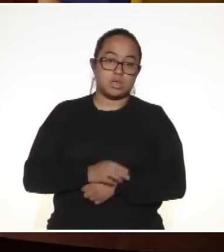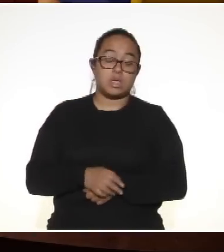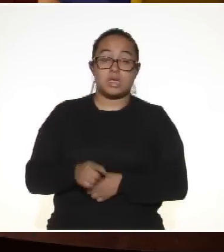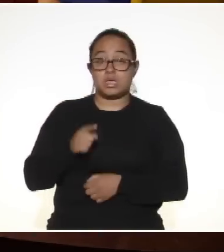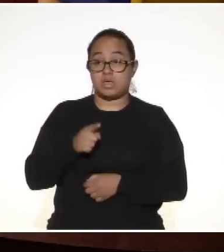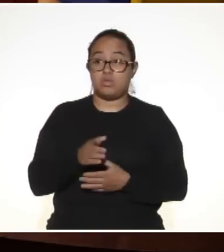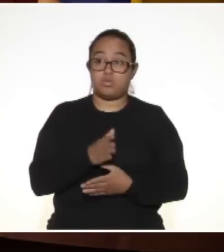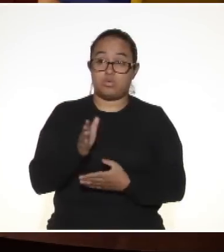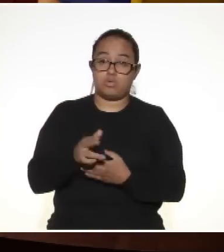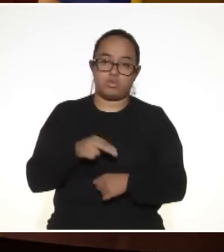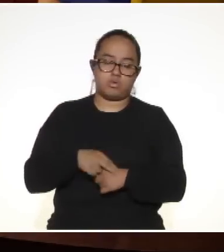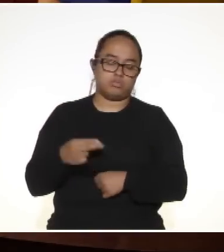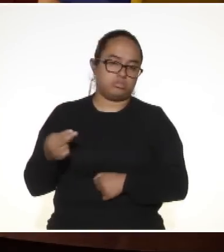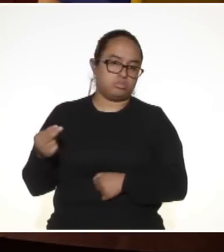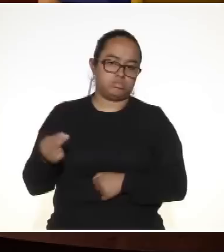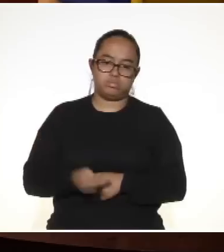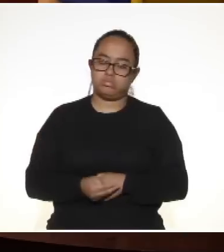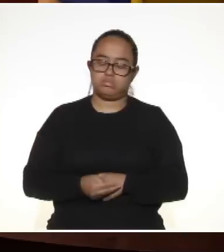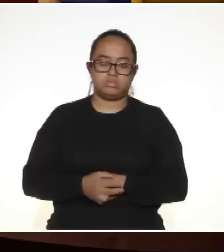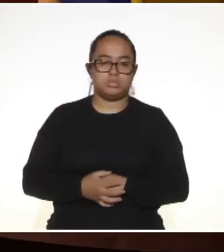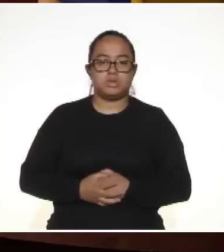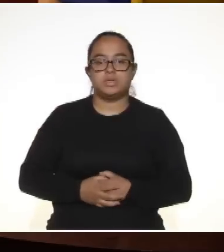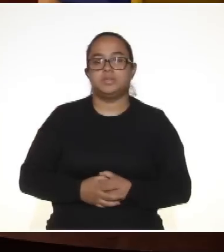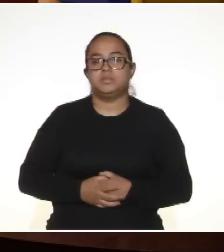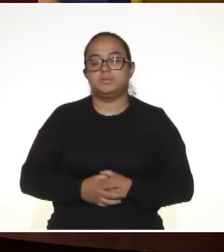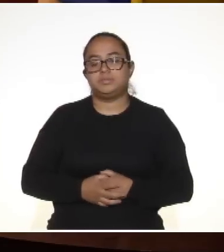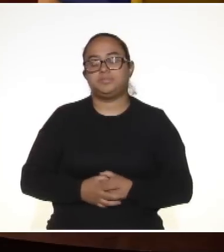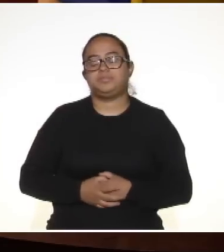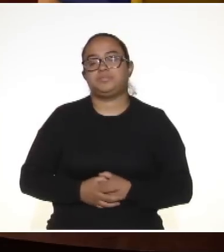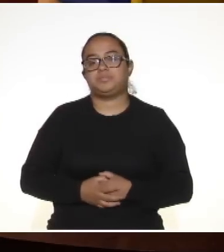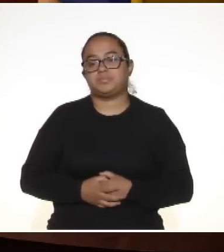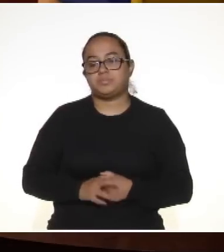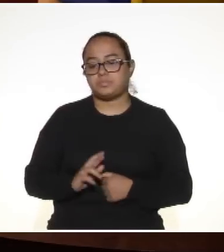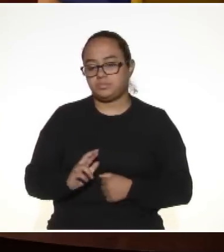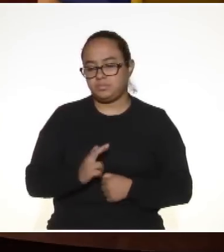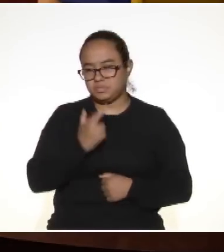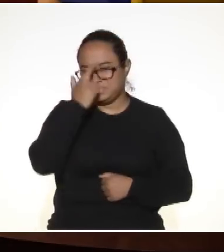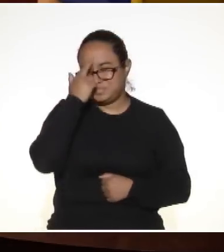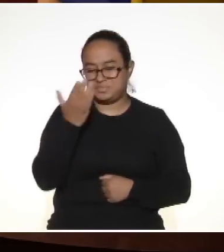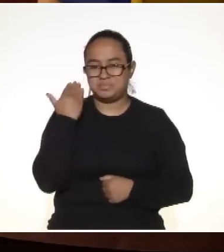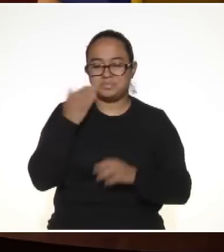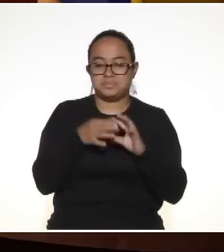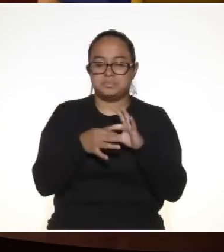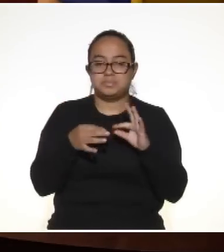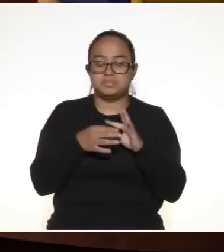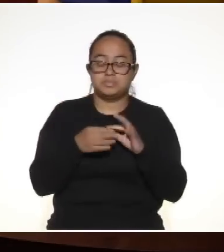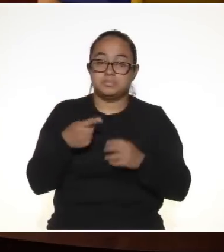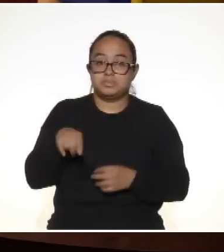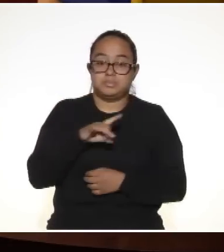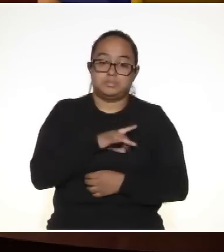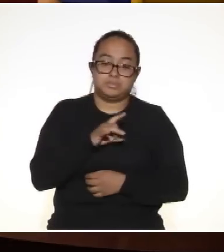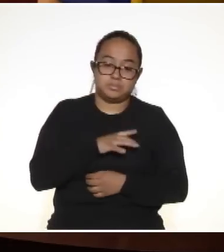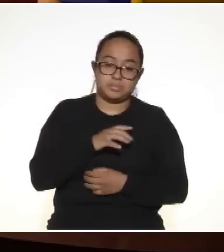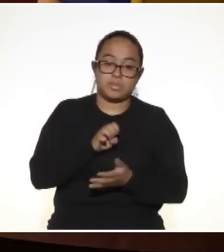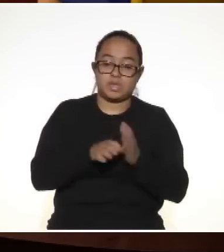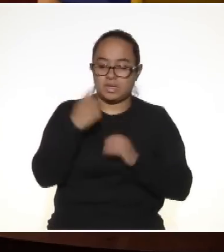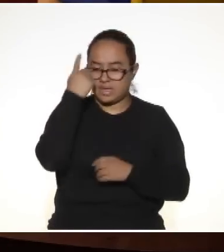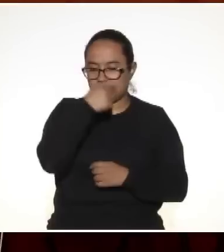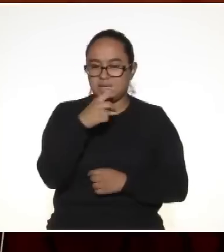exactamente igual que cualquier animal Incluso, venenoso. Por ejemplo, recordar, y bien comentas, Se tiene miedo que si el cara de niño, que si